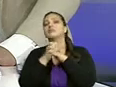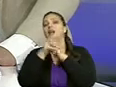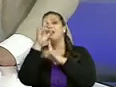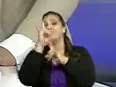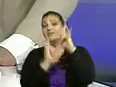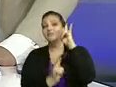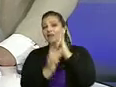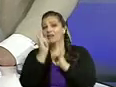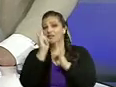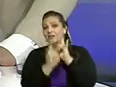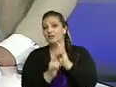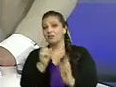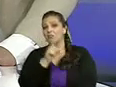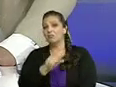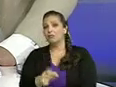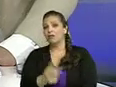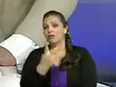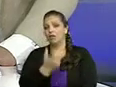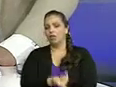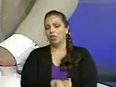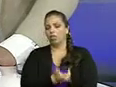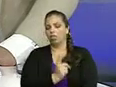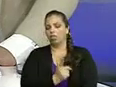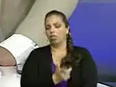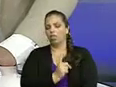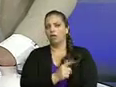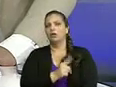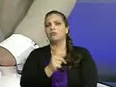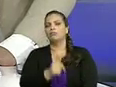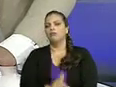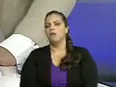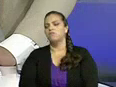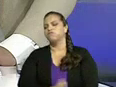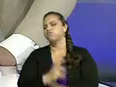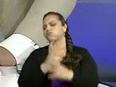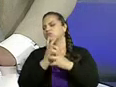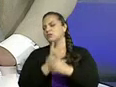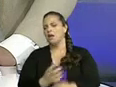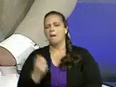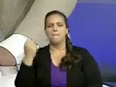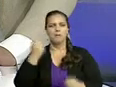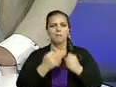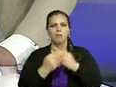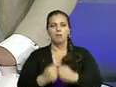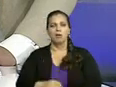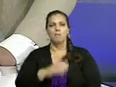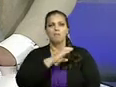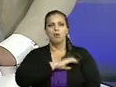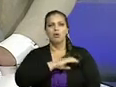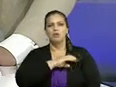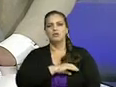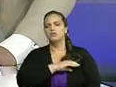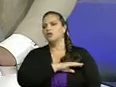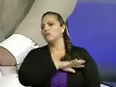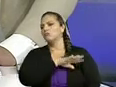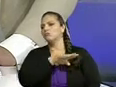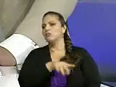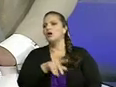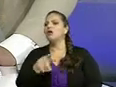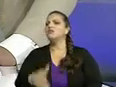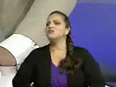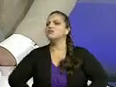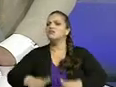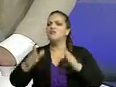aparente estado etílico iniciaron una riña. Agentes de la policía acudieron al sitio para desalojar a bebedores de la vía pública, pero